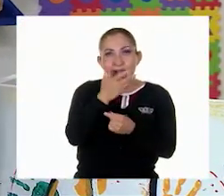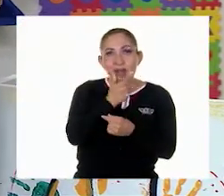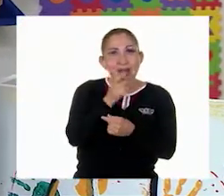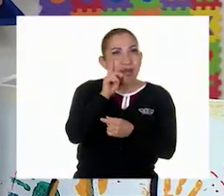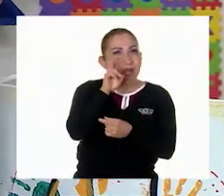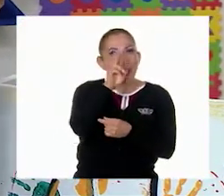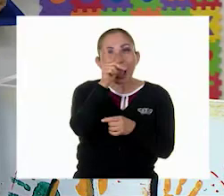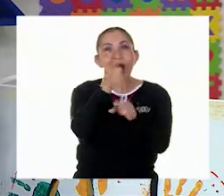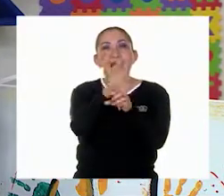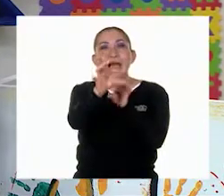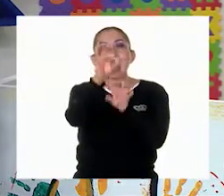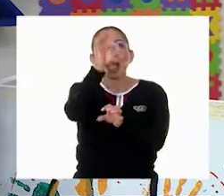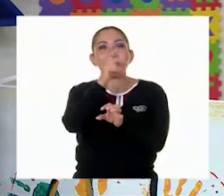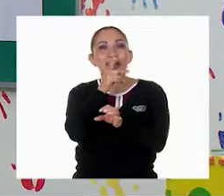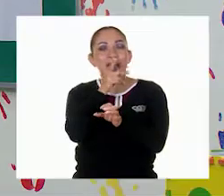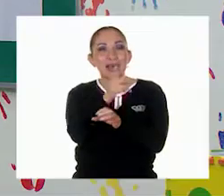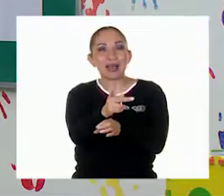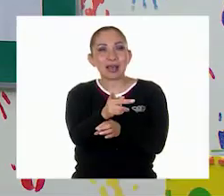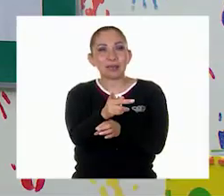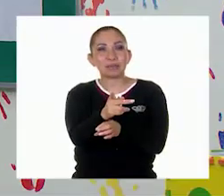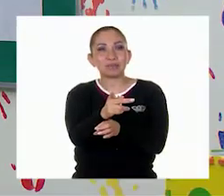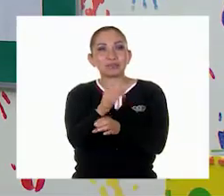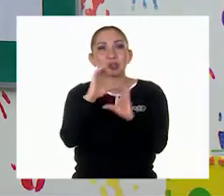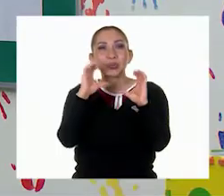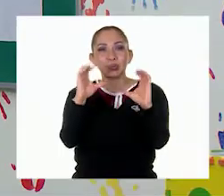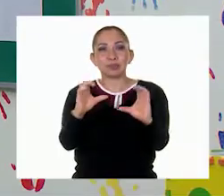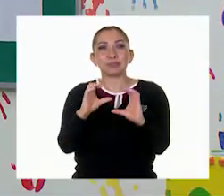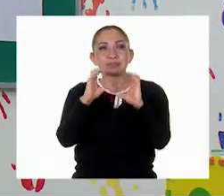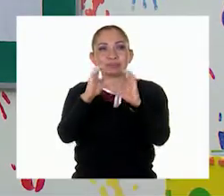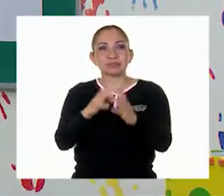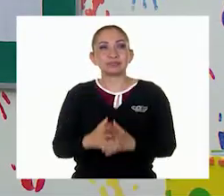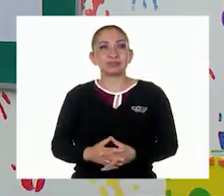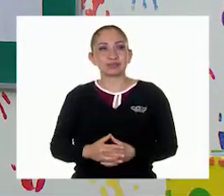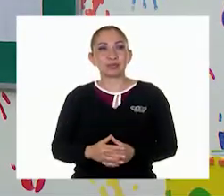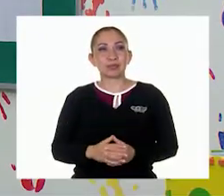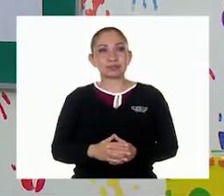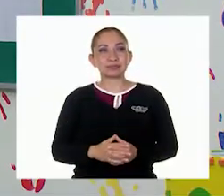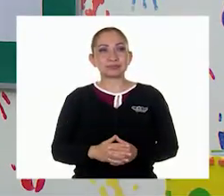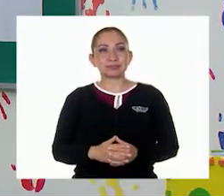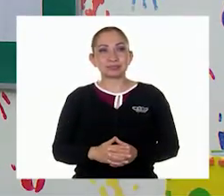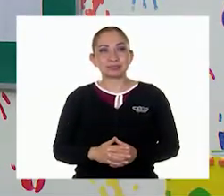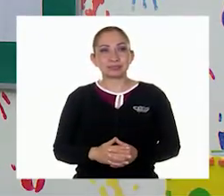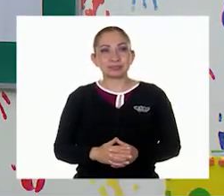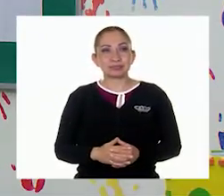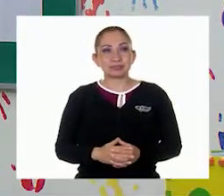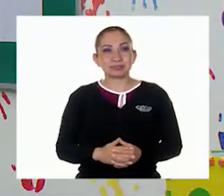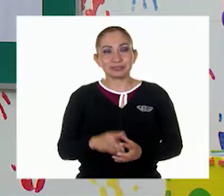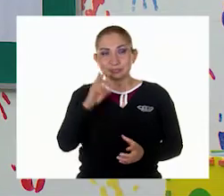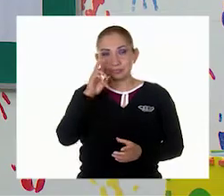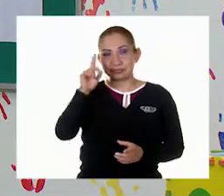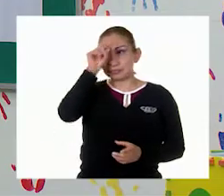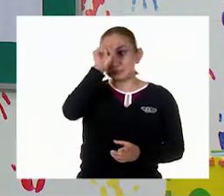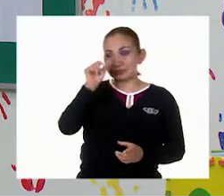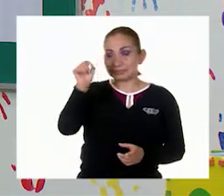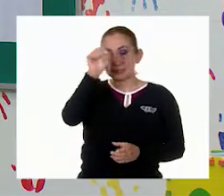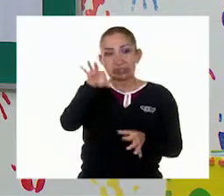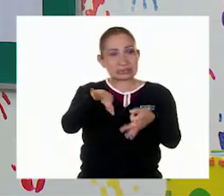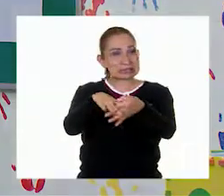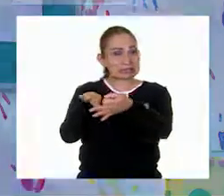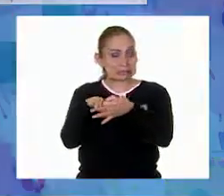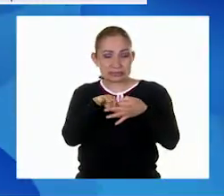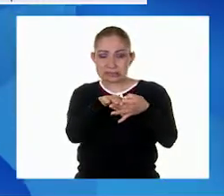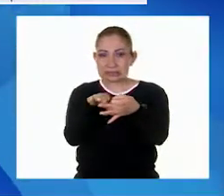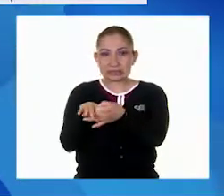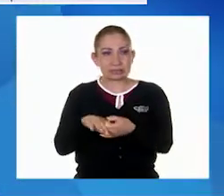nos acompañan allí en casa. ¿Cuál es? Y es cuidar. Sí, esta cuidar. Ya la encontré. ¿Dónde? Aquí está, ahí está, mira. Todas están muy